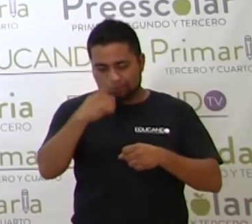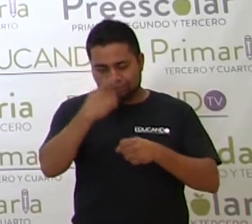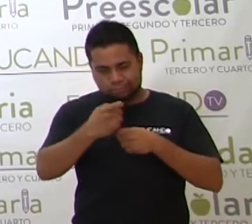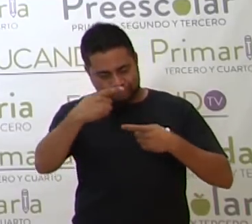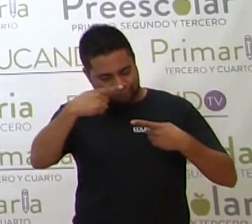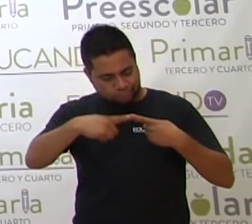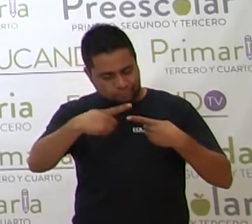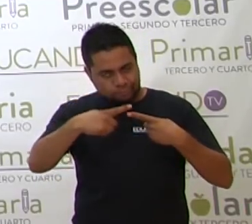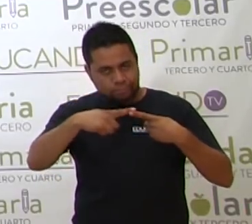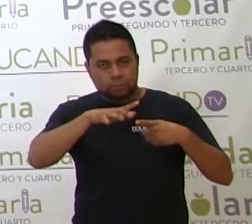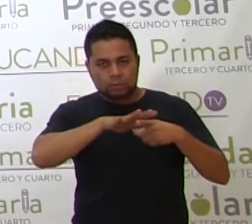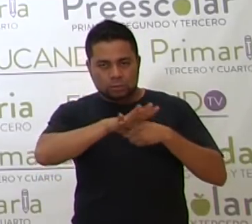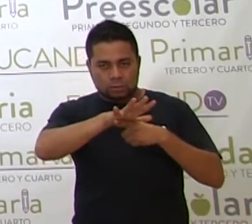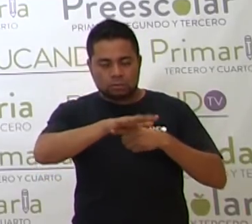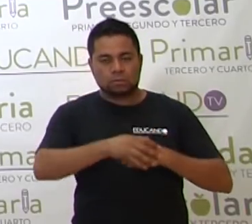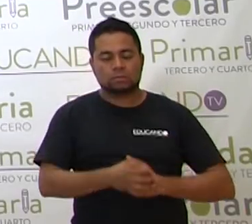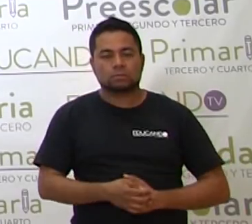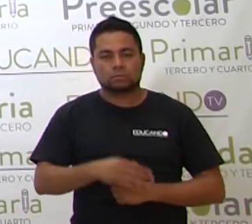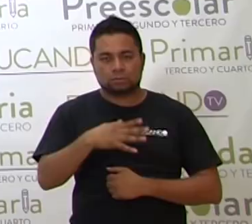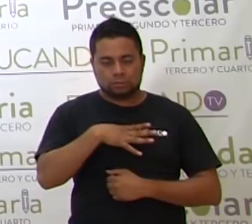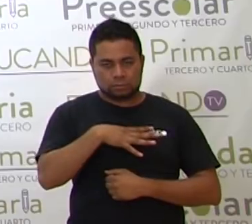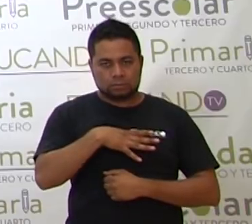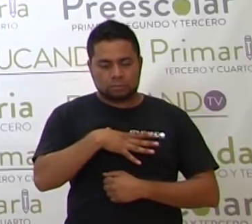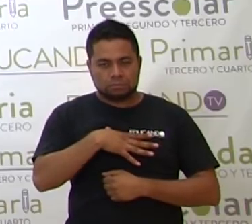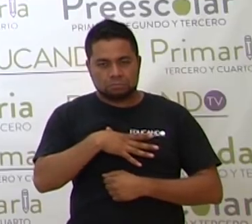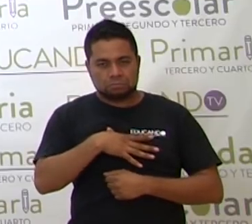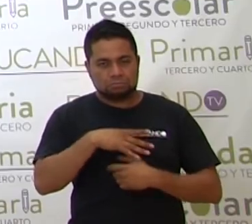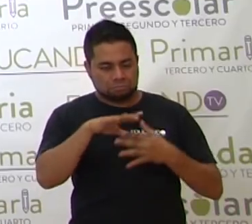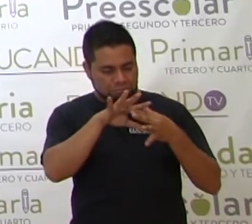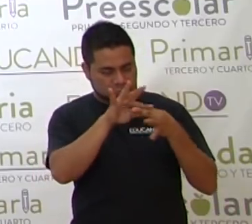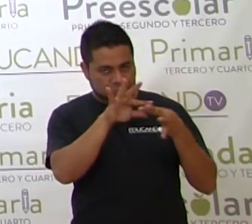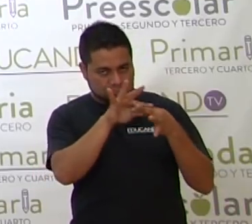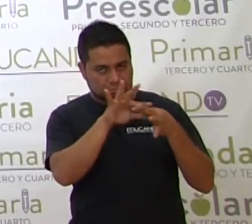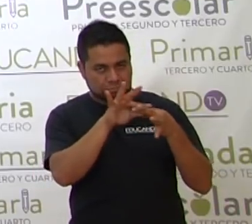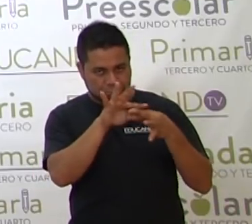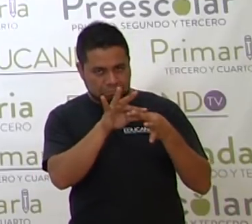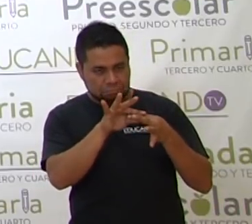Tenemos lo que es una descripción, ¿bien?